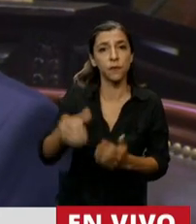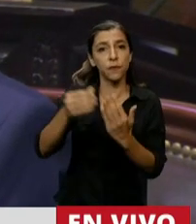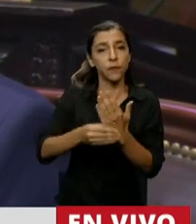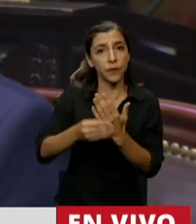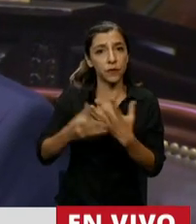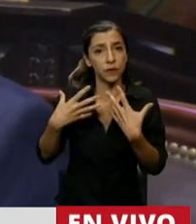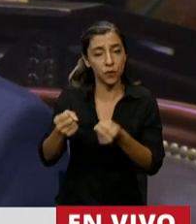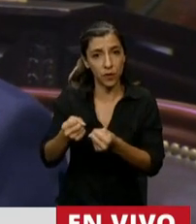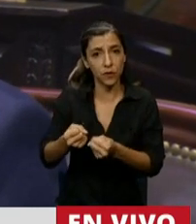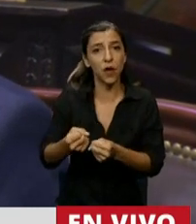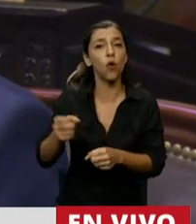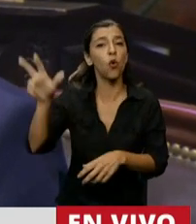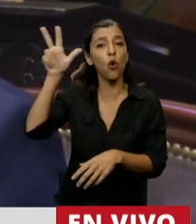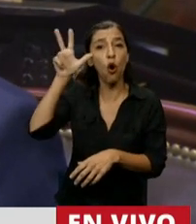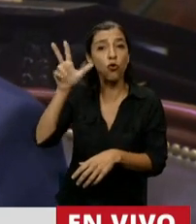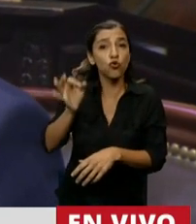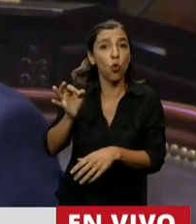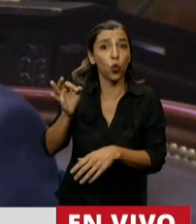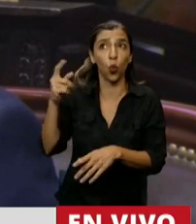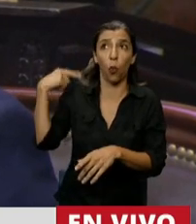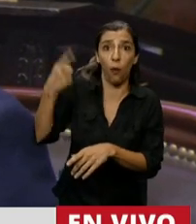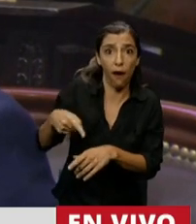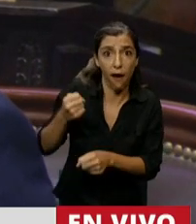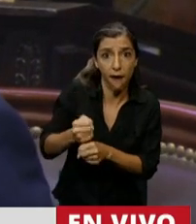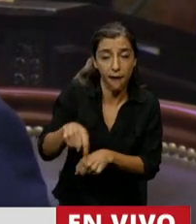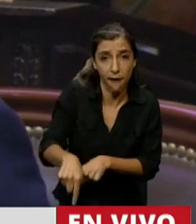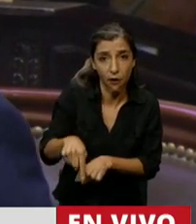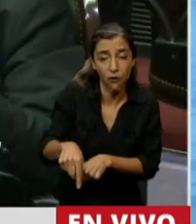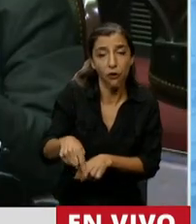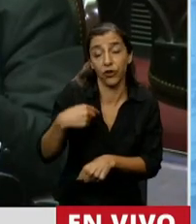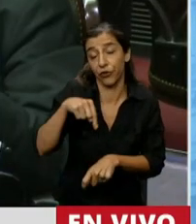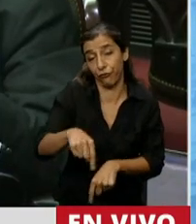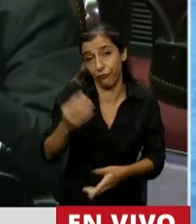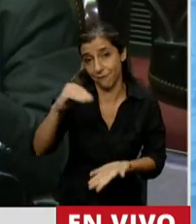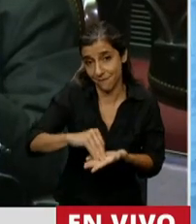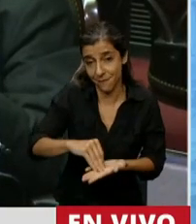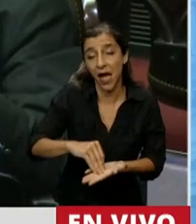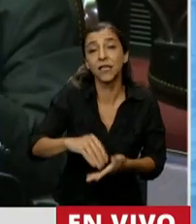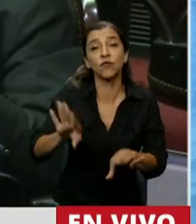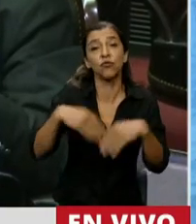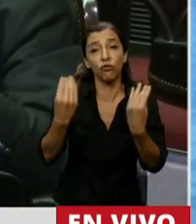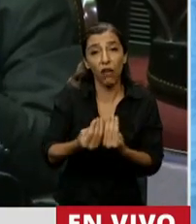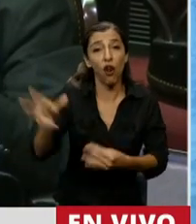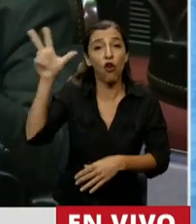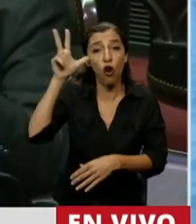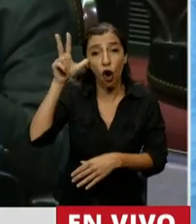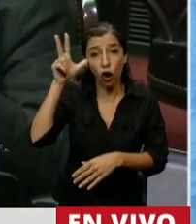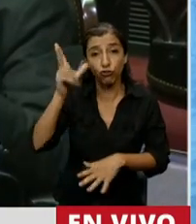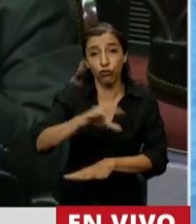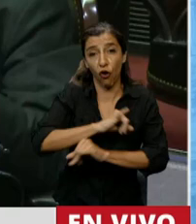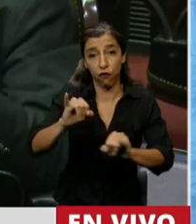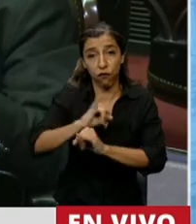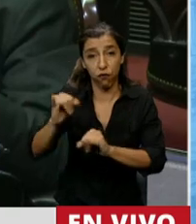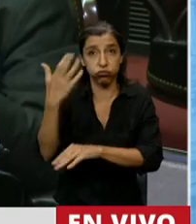de octubre a la fecha de hoy, creo que hoy habría que sumar otra, generó 8 noticias, más las de hoy,